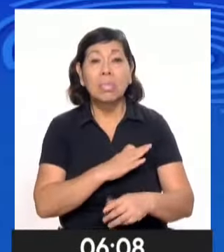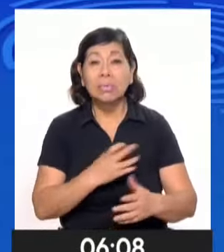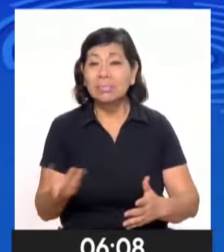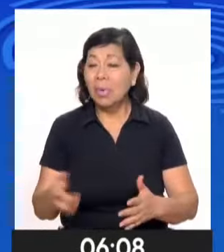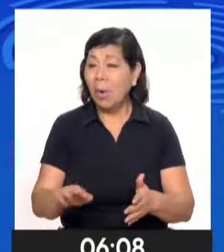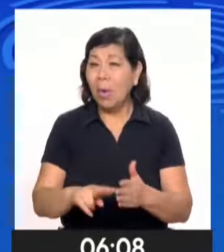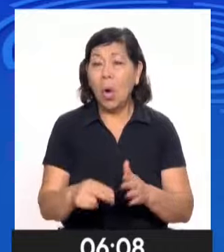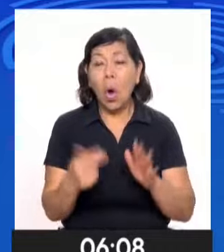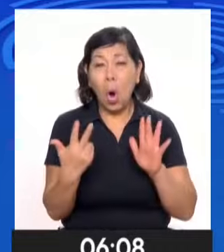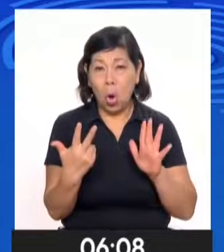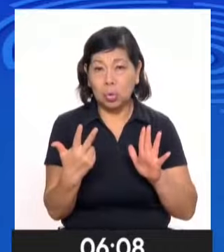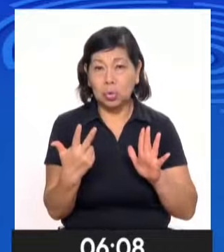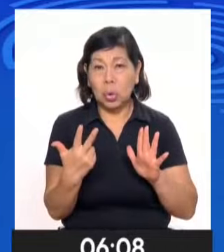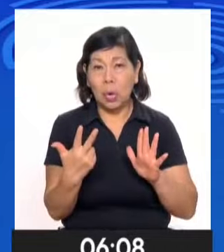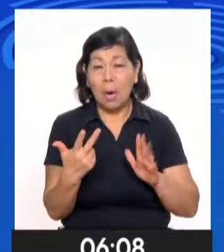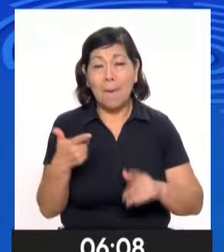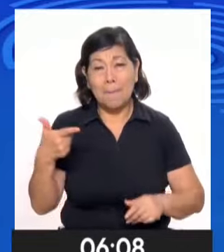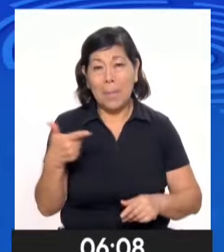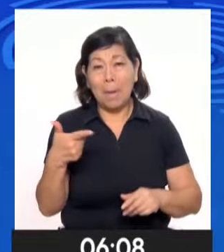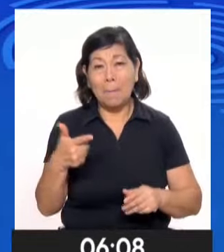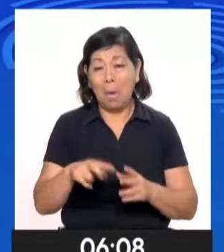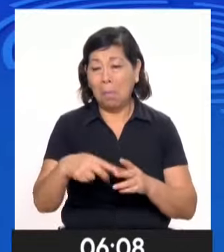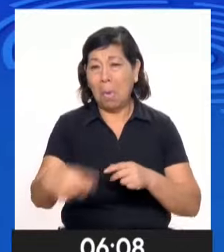menos 8 casquillos de bala.